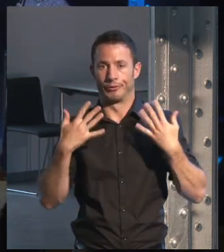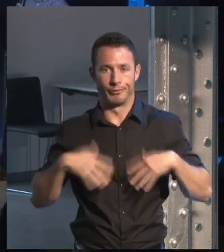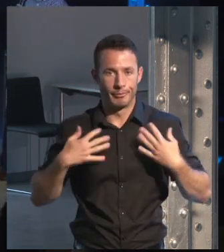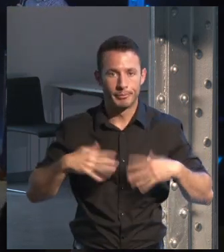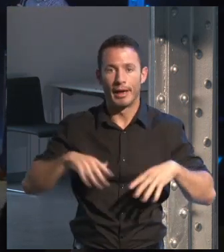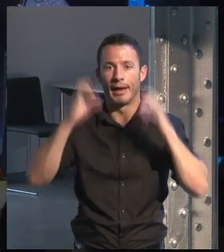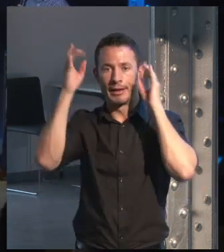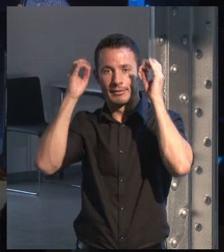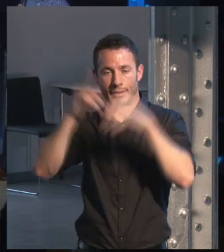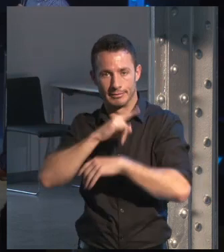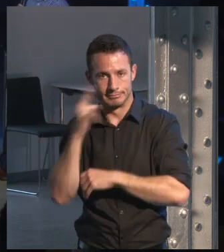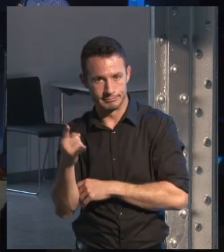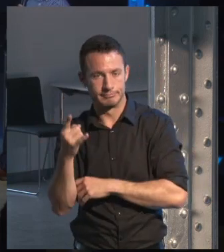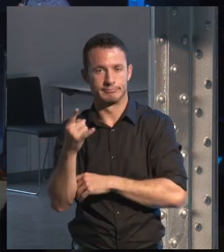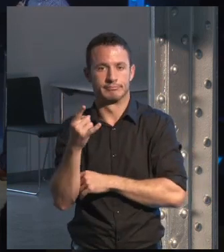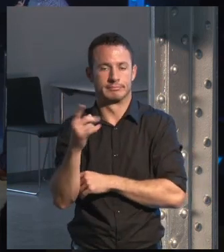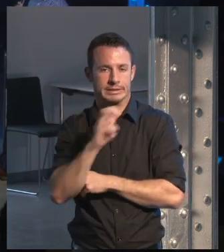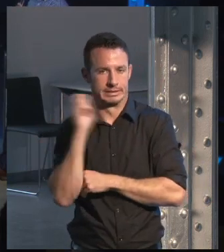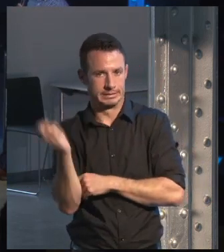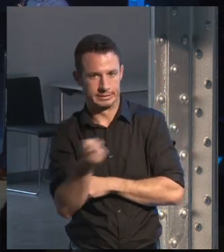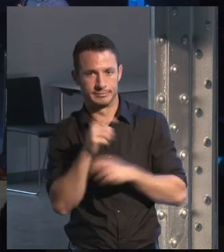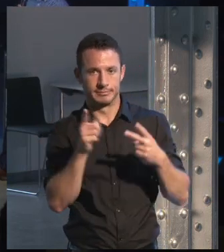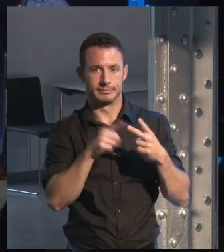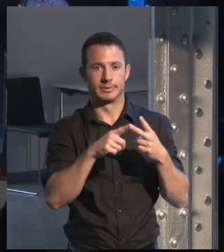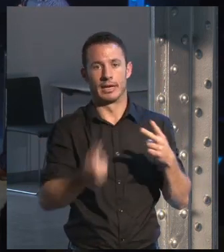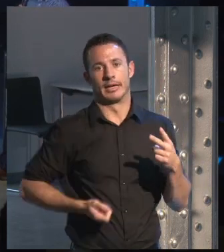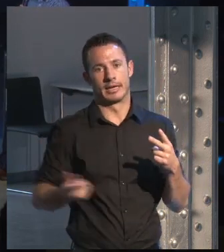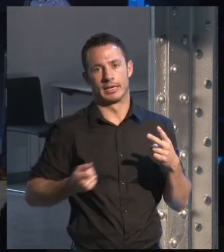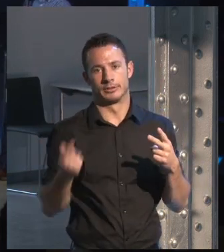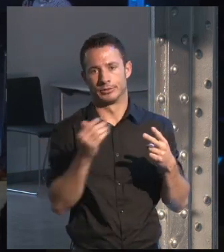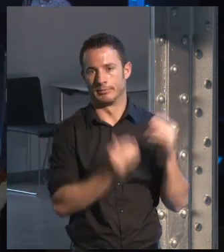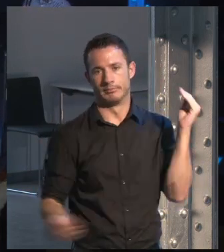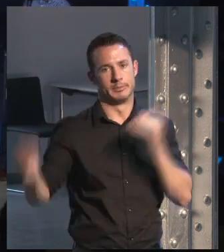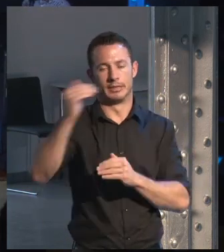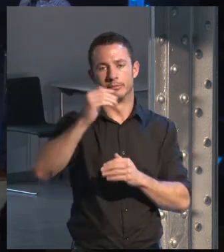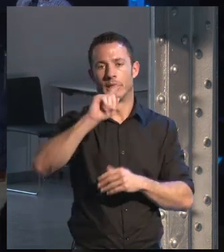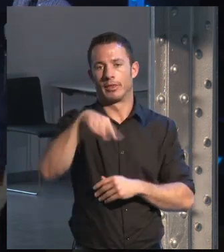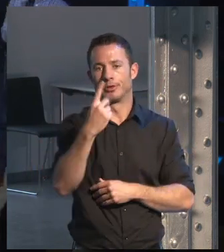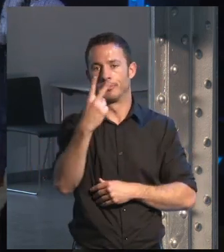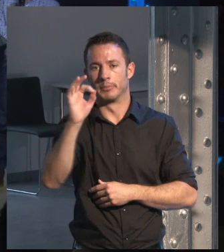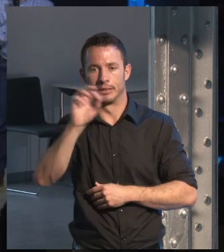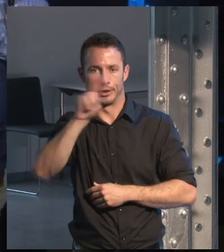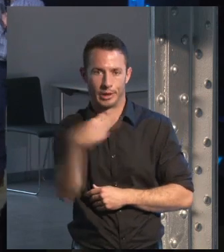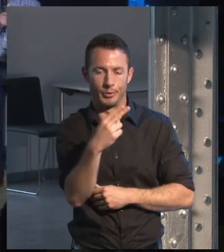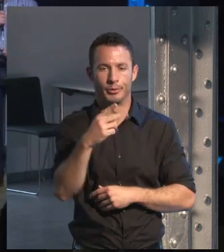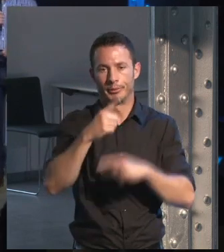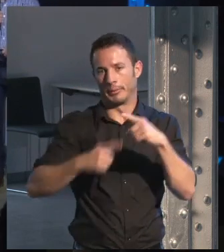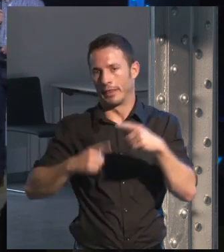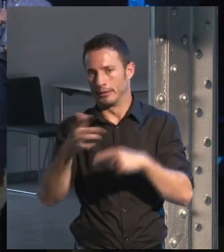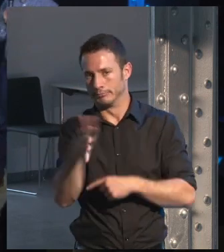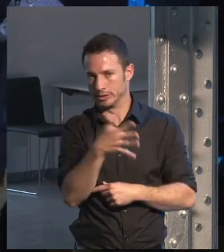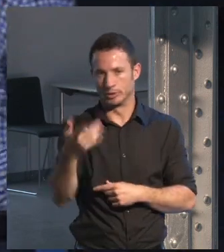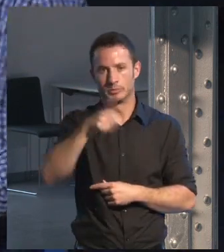las actividades escolares. Y ahí sí que estamos en gastos mucho más altos, que son de 120 euros de media al mes.